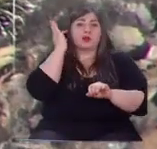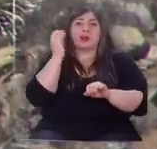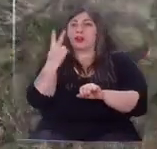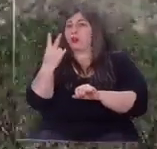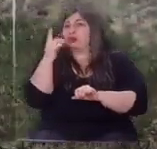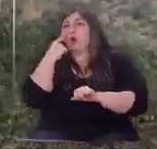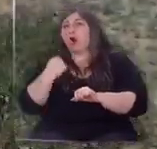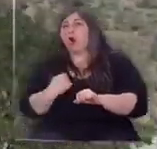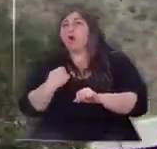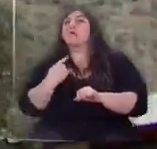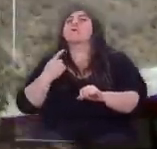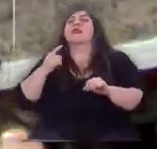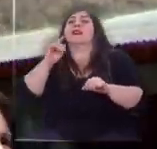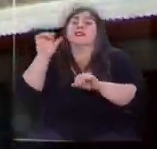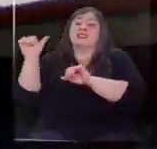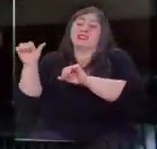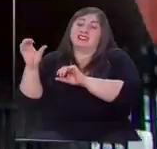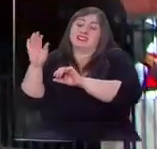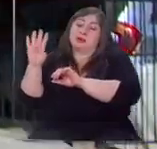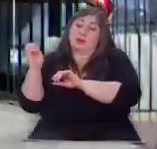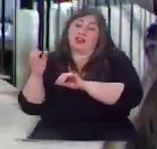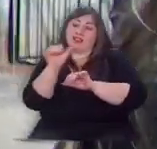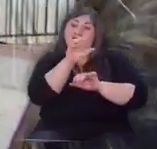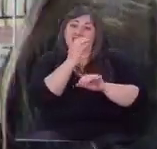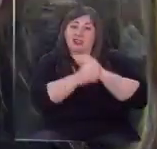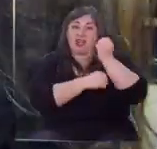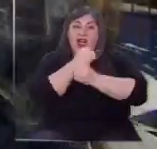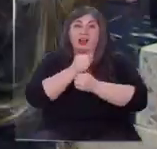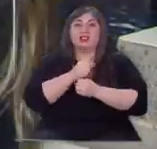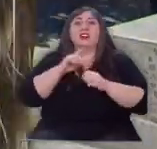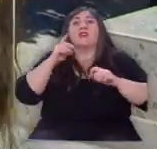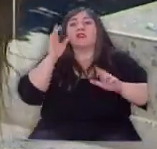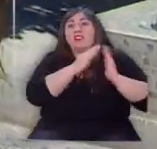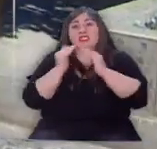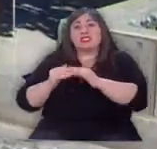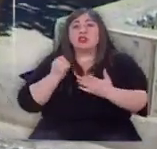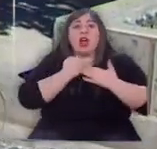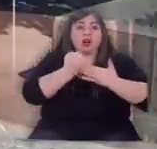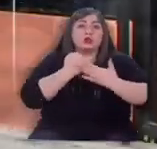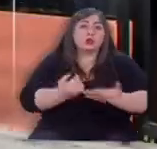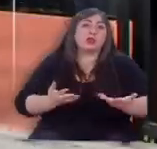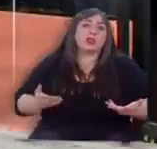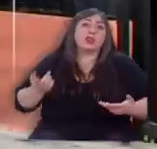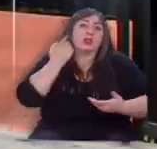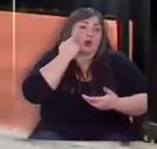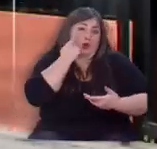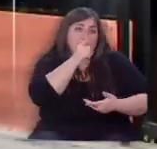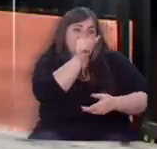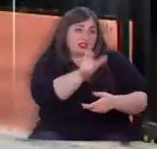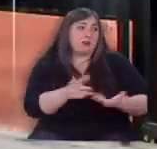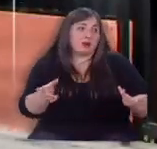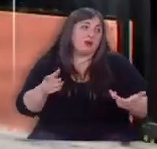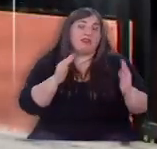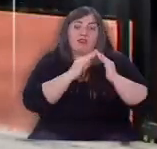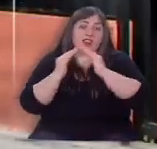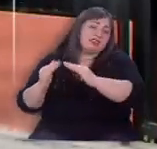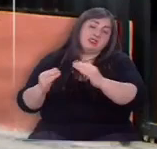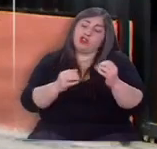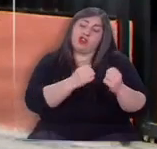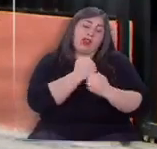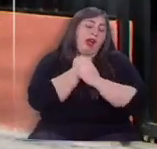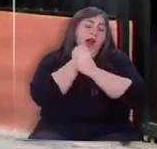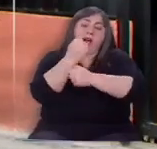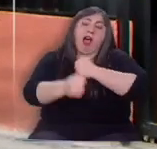Sus vecinos tratan de ayudar como pueden a quienes se mantienen en cuarentena. Cuando uno se conoce, somos vecinos de tantos